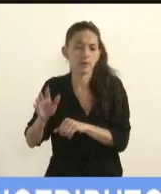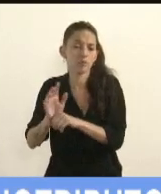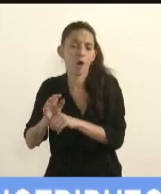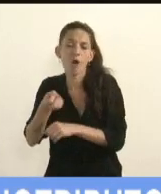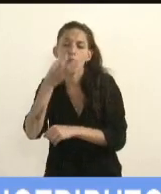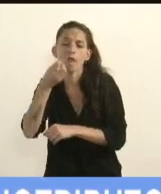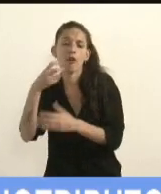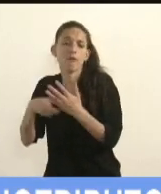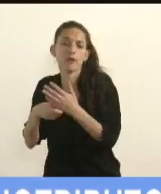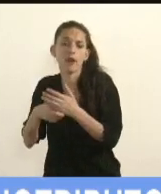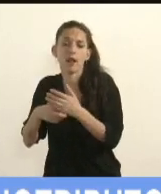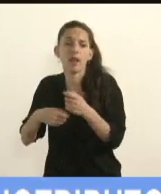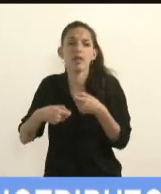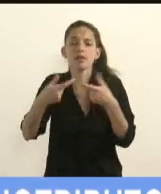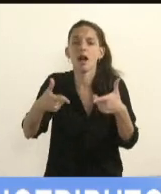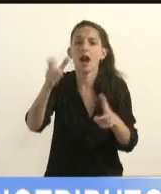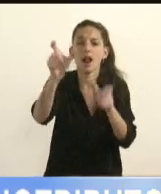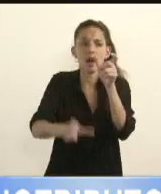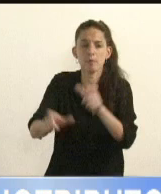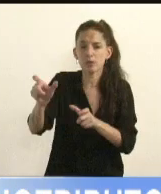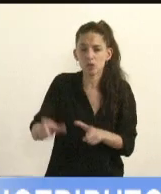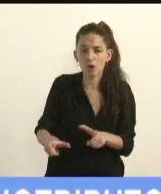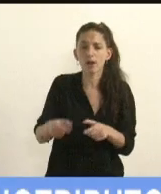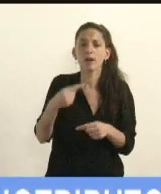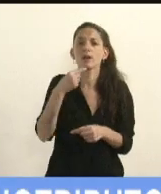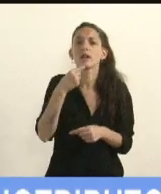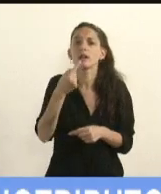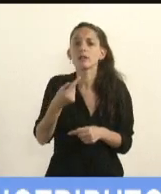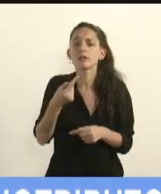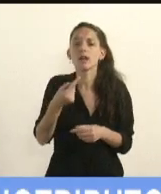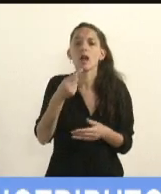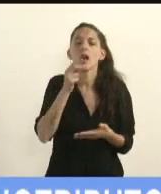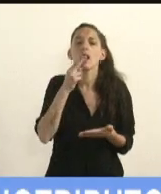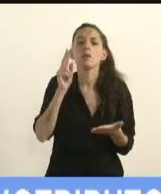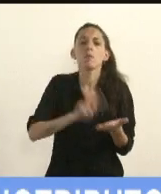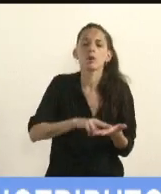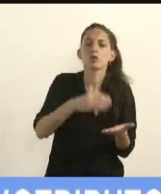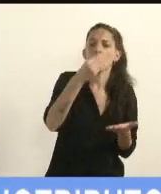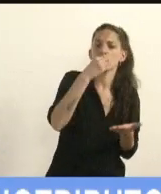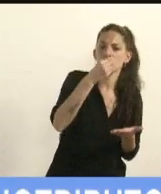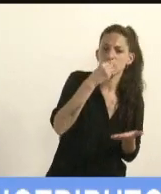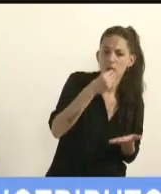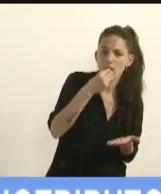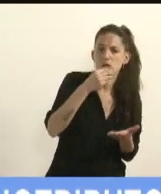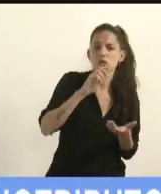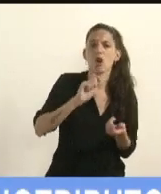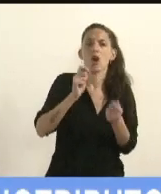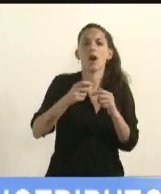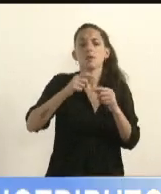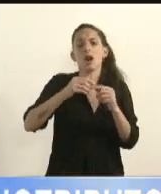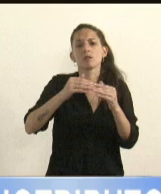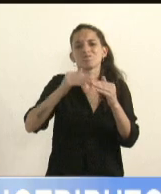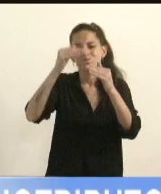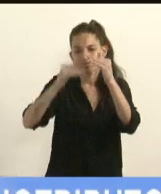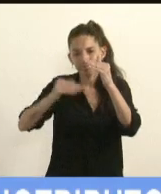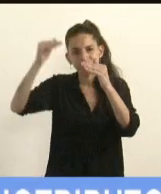se condicen con también haber puesto el IVA en los alimentos, con no modificar escalas salariales dentro